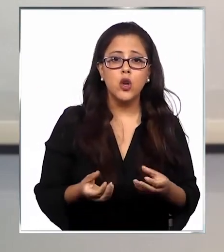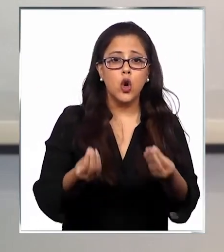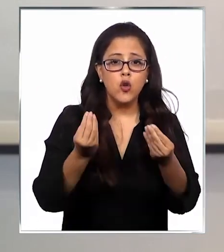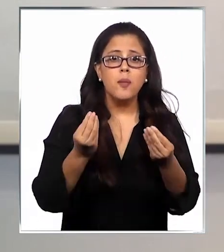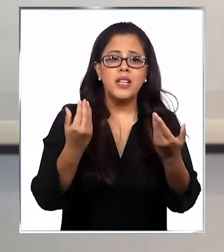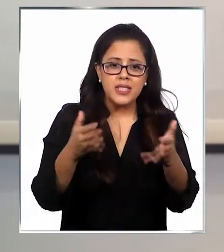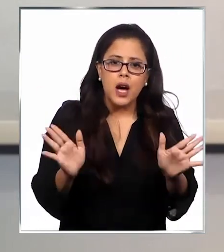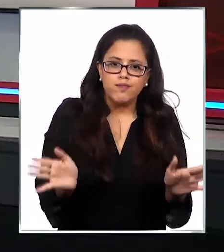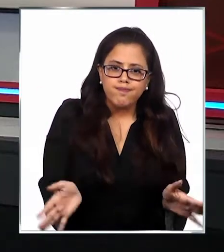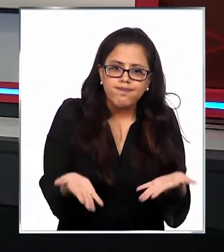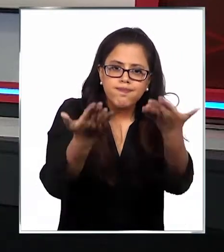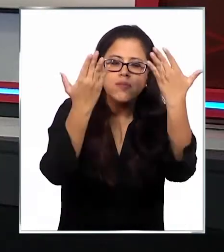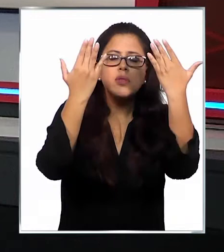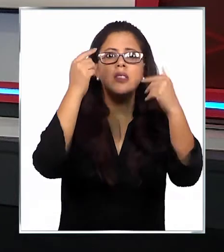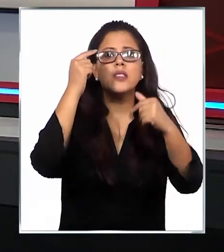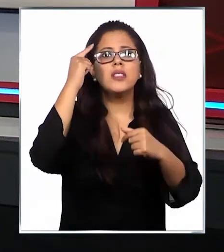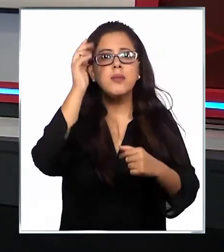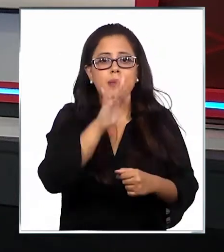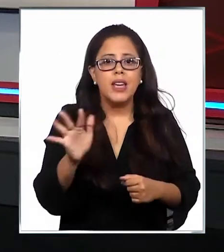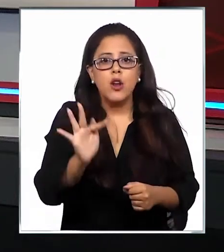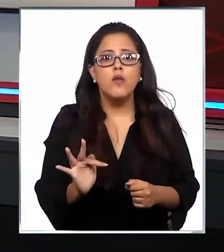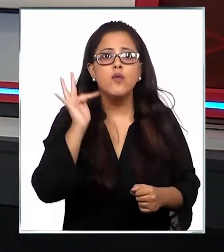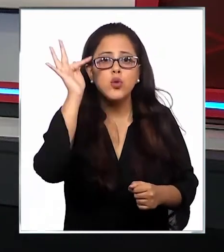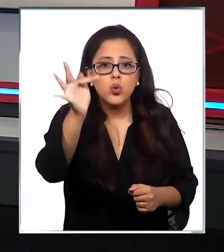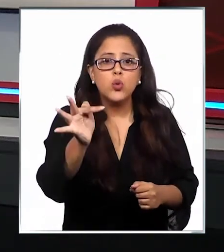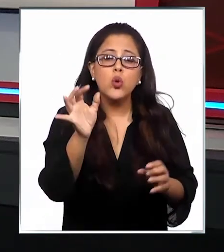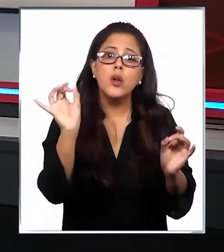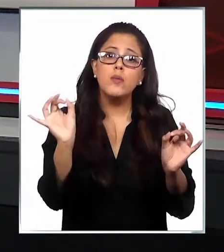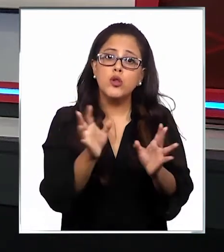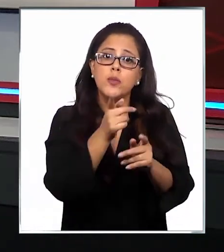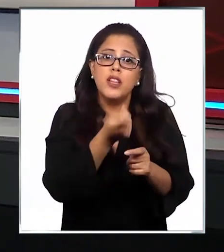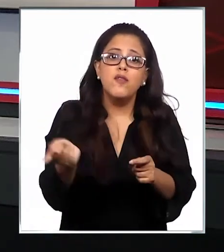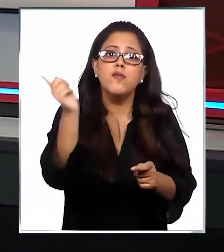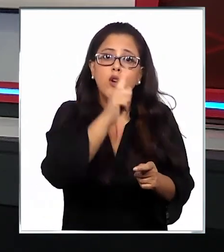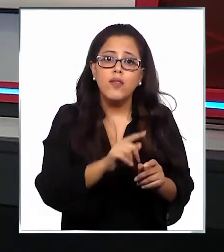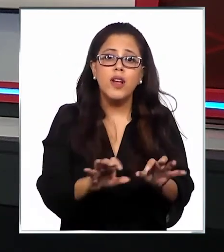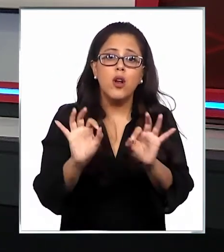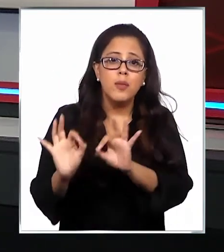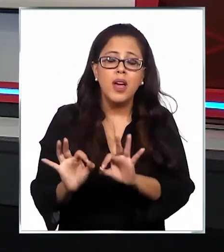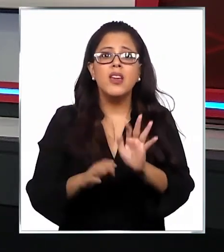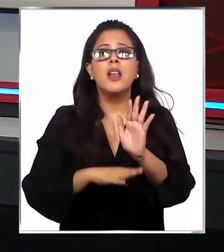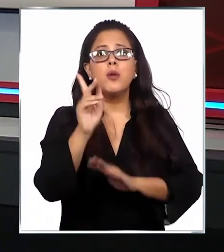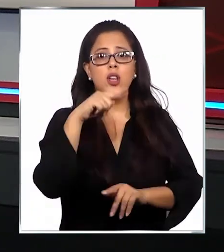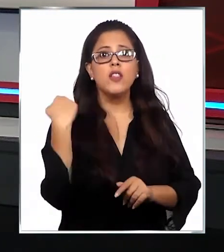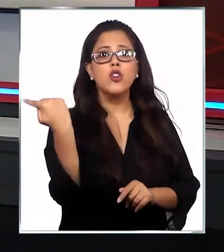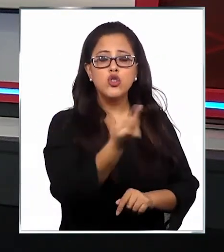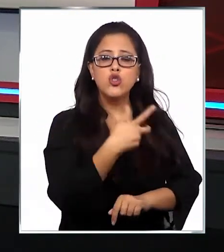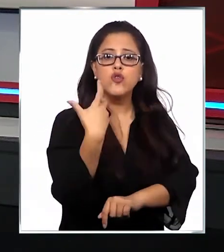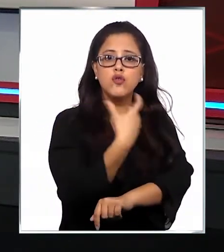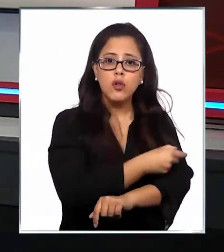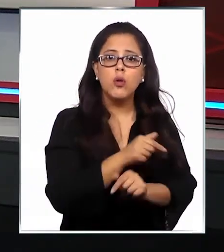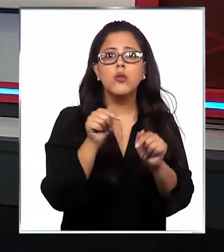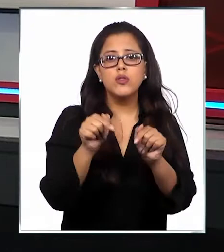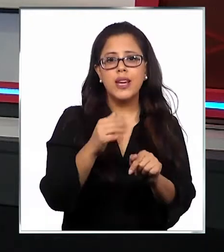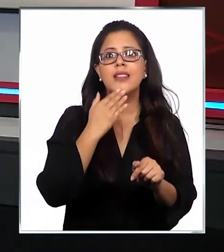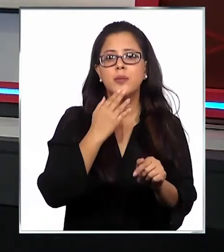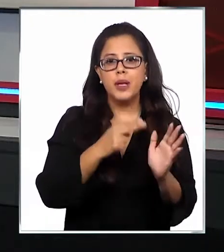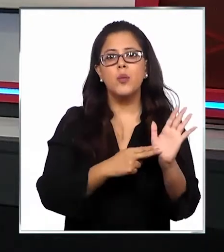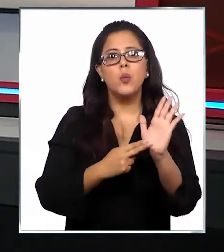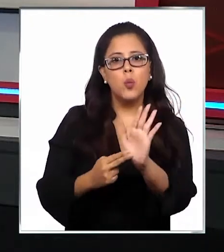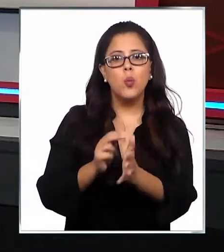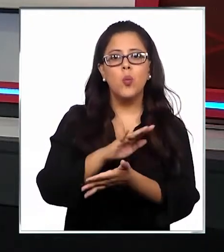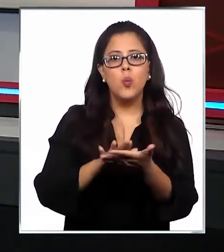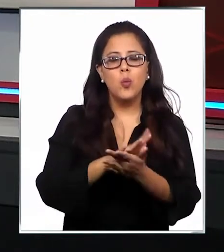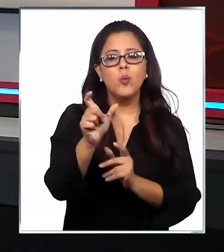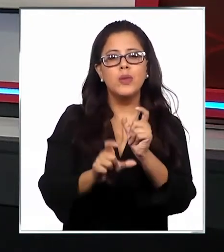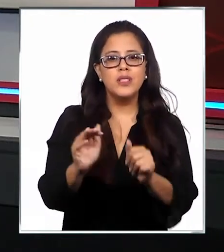hacia adelante y tratar de volver a lo que teníamos en algún momento antes es que la mayoría de nosotros nos vacunen. Y ahí nuevamente tenemos el ejemplo de lo que